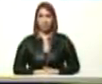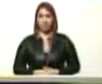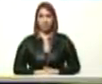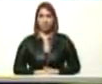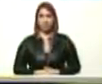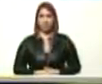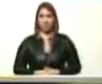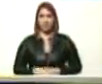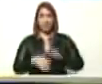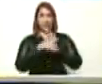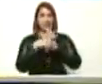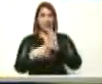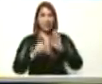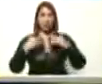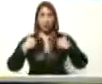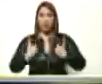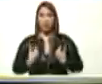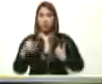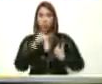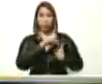El derecho al descanso.